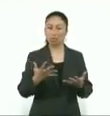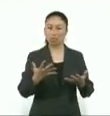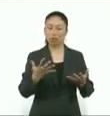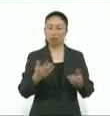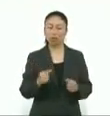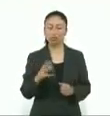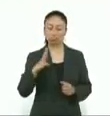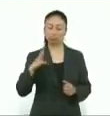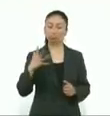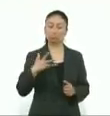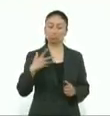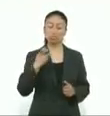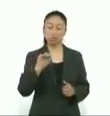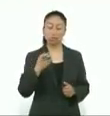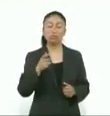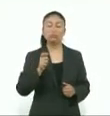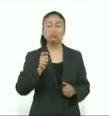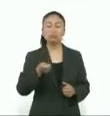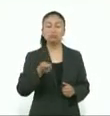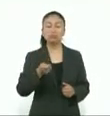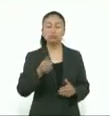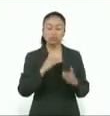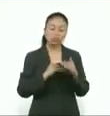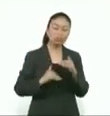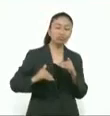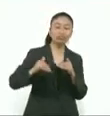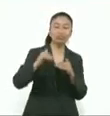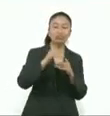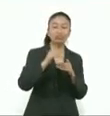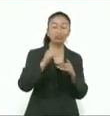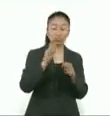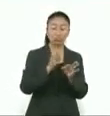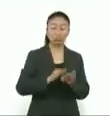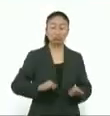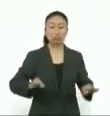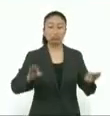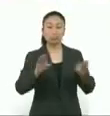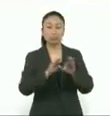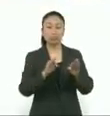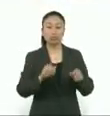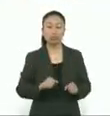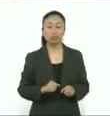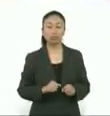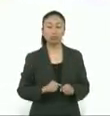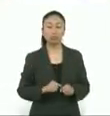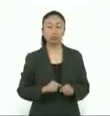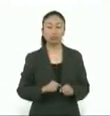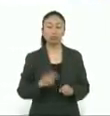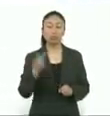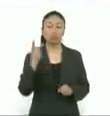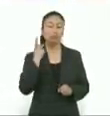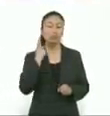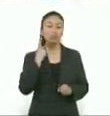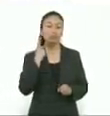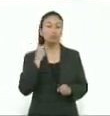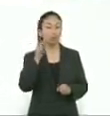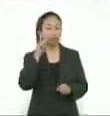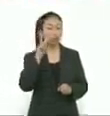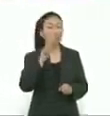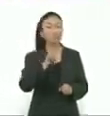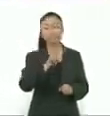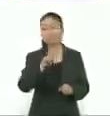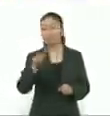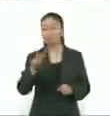traduce en avances significativos, en compromisos que se han materializado en políticas palpables dirigidas